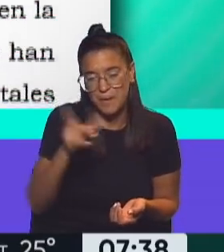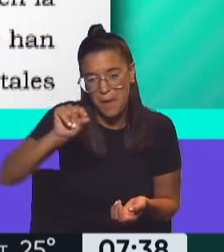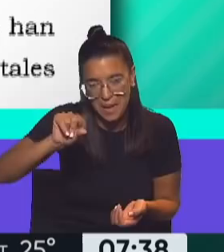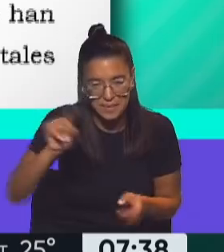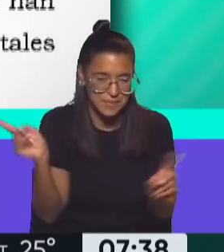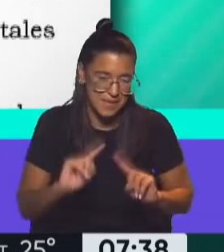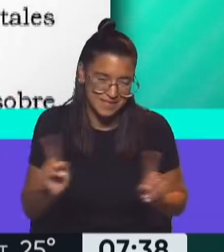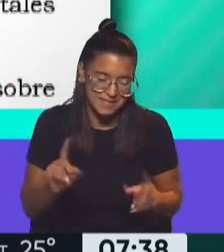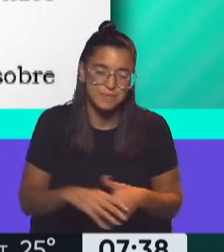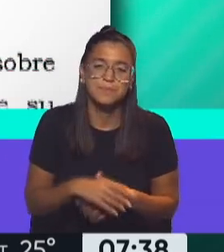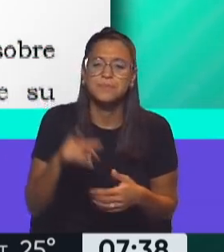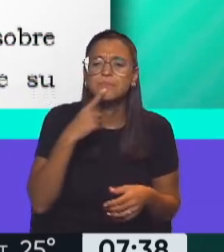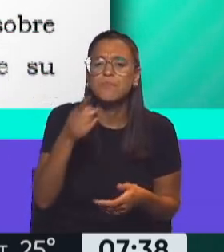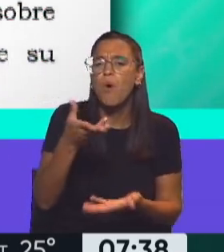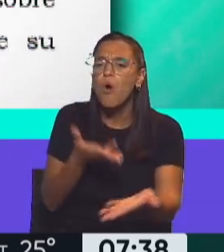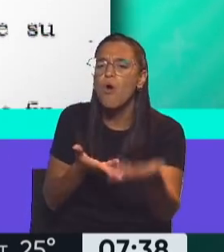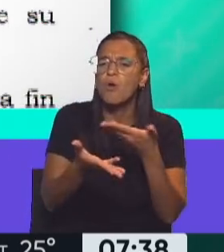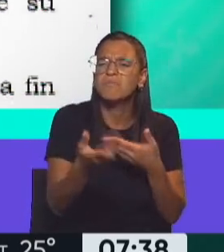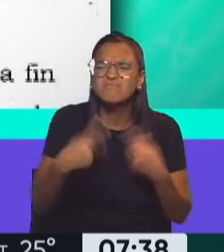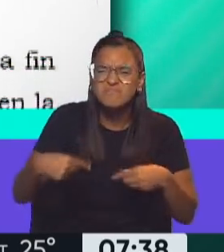qué se refiere puntualmente con ese retorno?